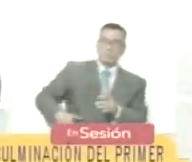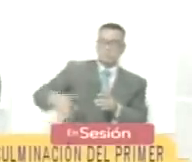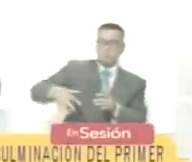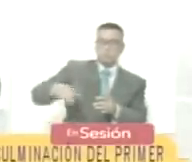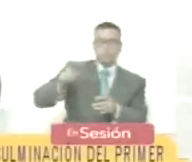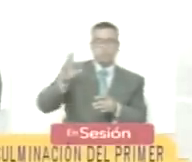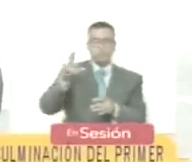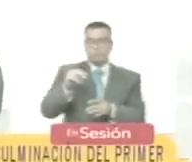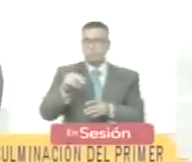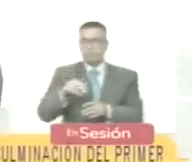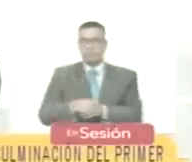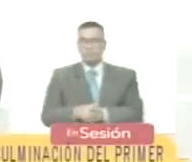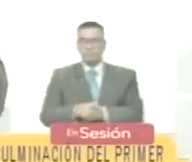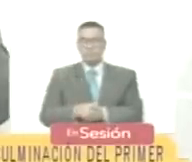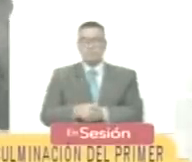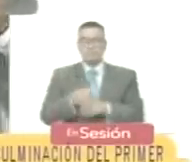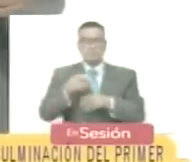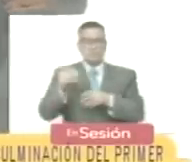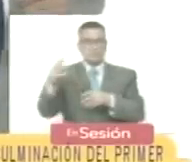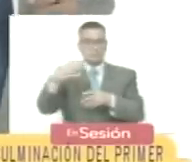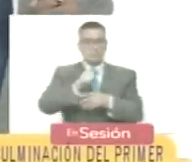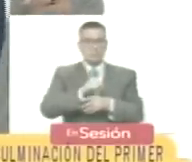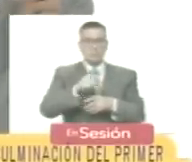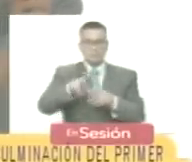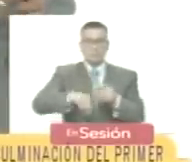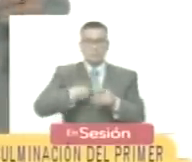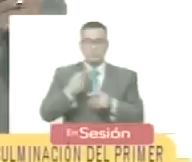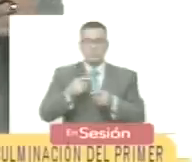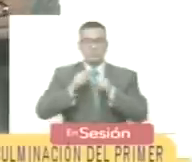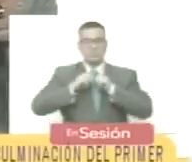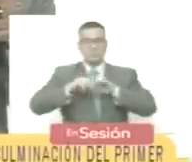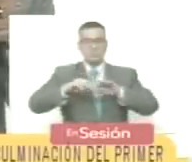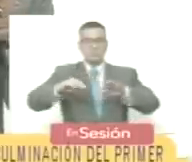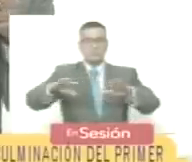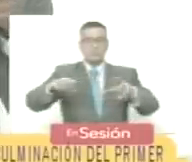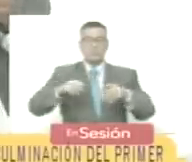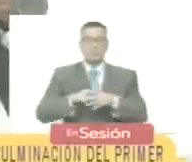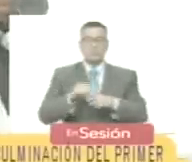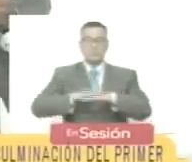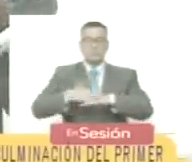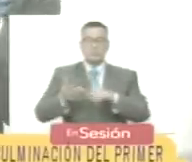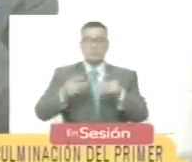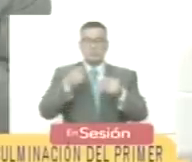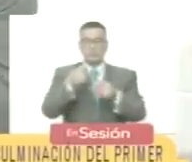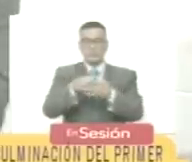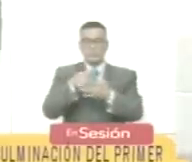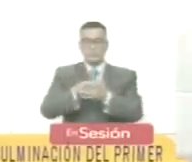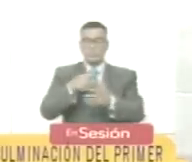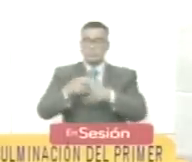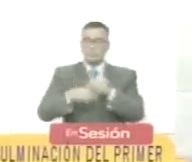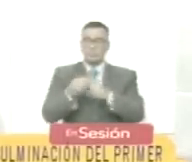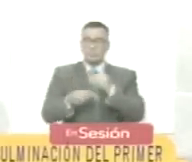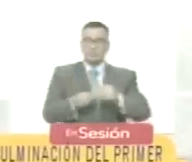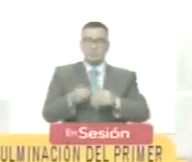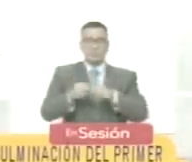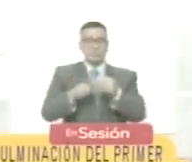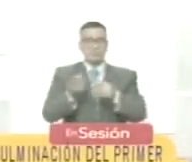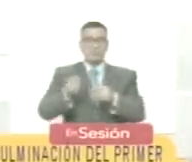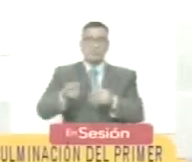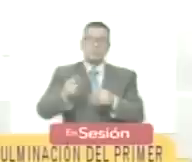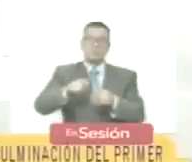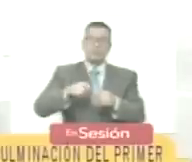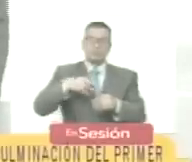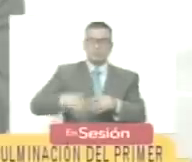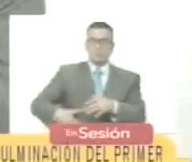No, recuperarla para poder distribuir, porque la riqueza que se genera para hacer más ricos a